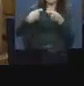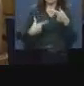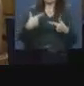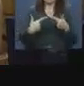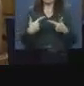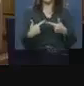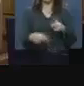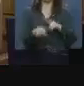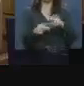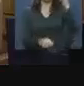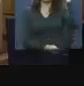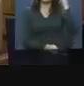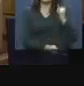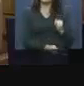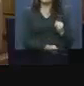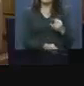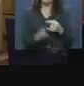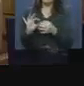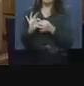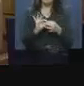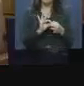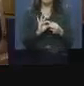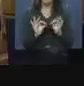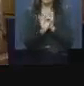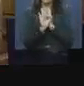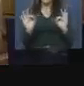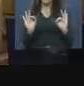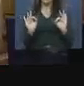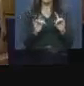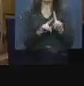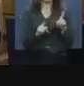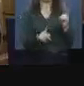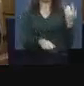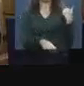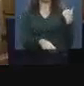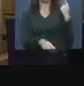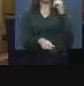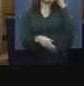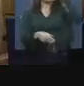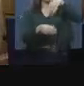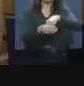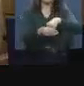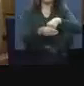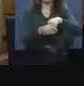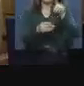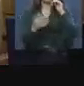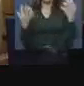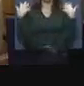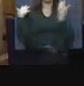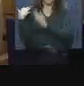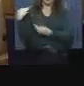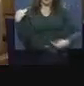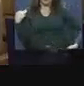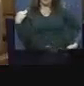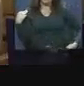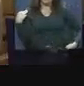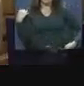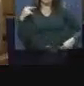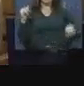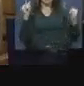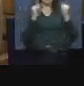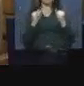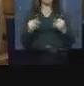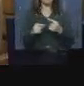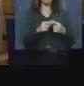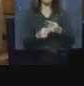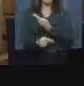la tendremos siempre. Por eso, jamás dará lo mismo por quién se vota ni quién gobierna. Este sello social del